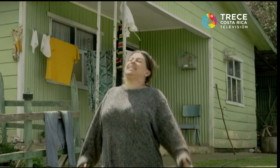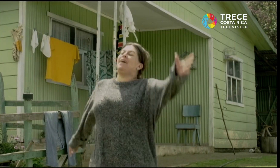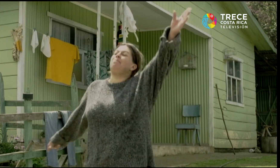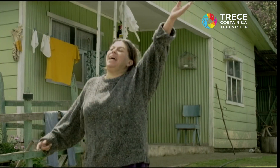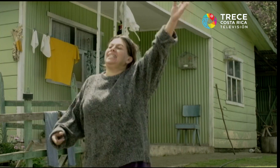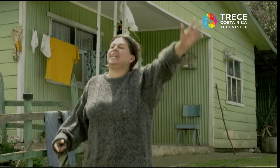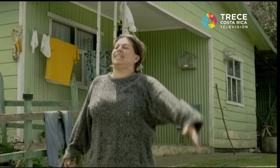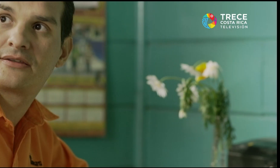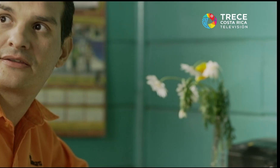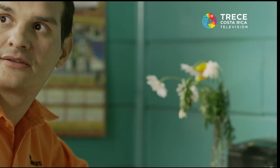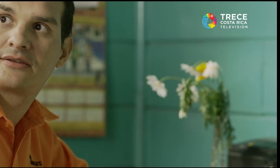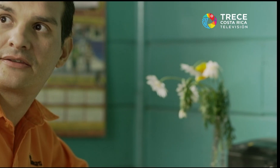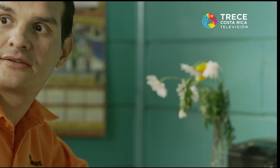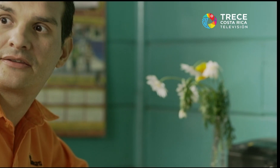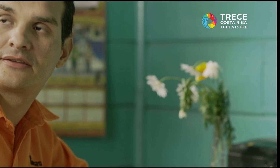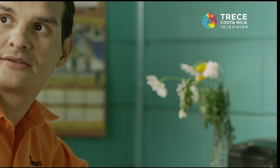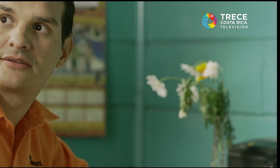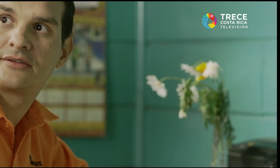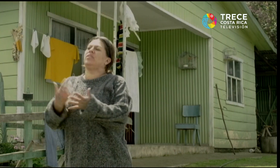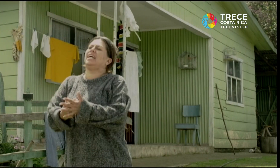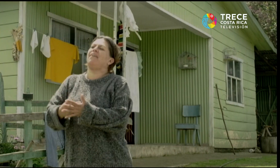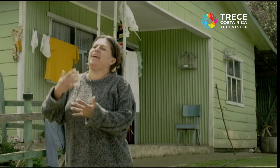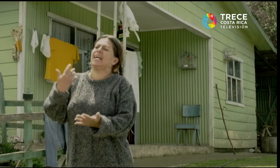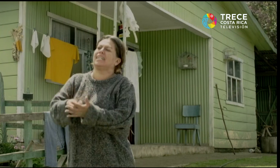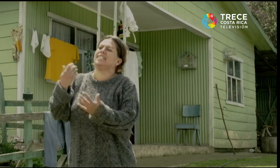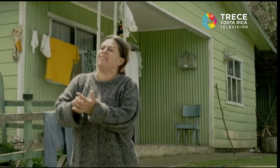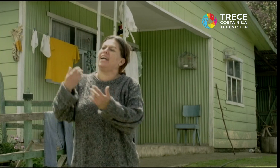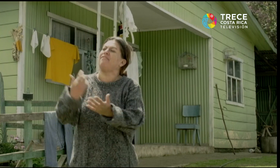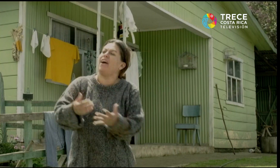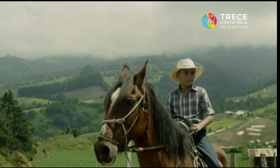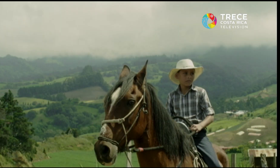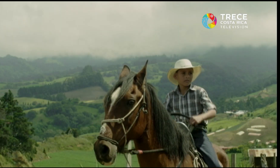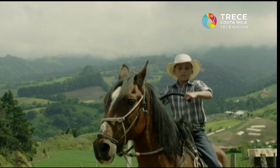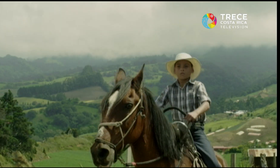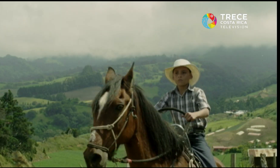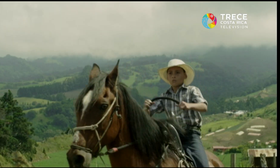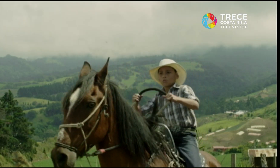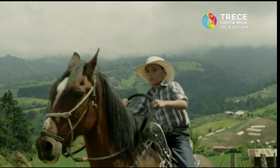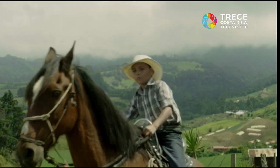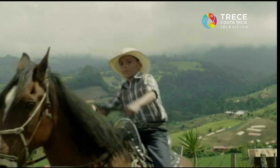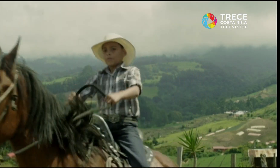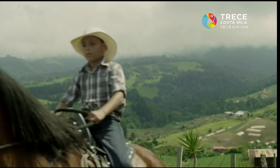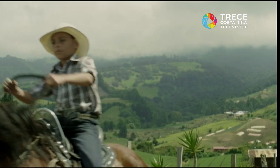Steven, vaya a la plaza y llama a Adrián. Dígale que está el señor de la beca, que se venga rápido.